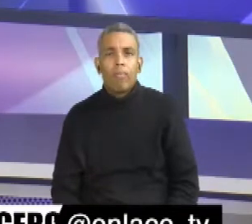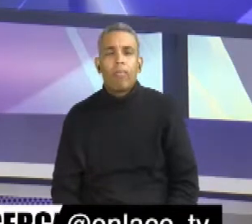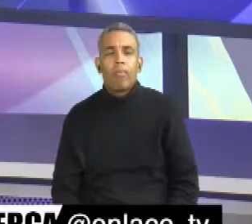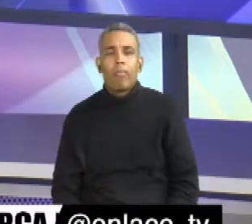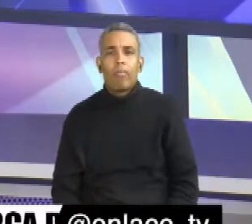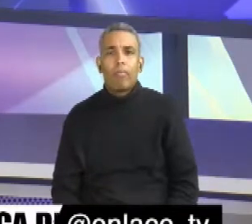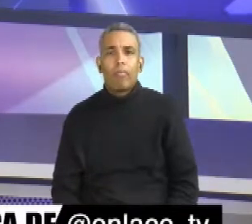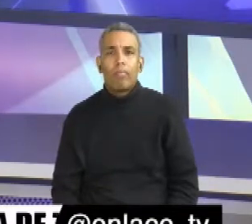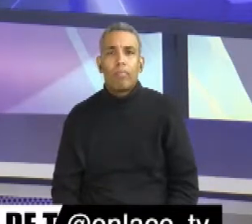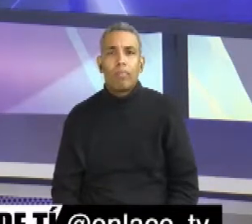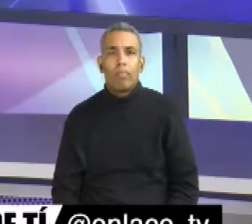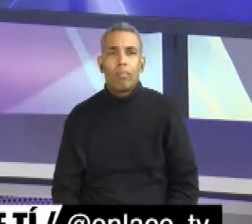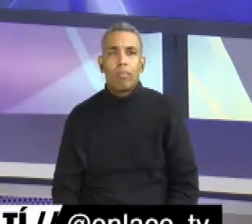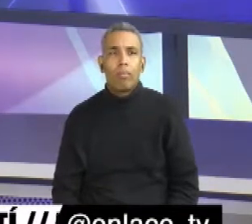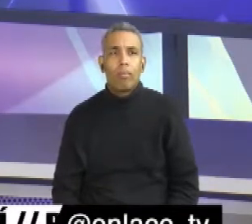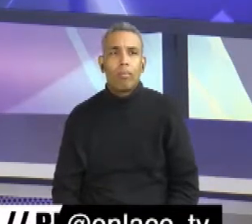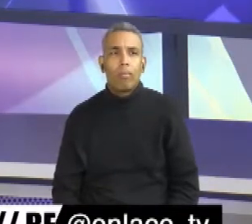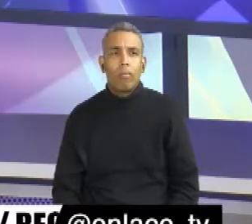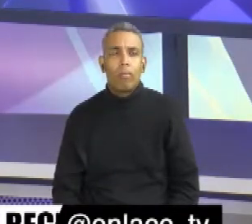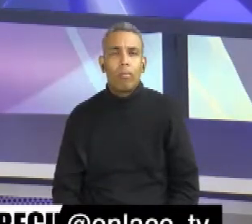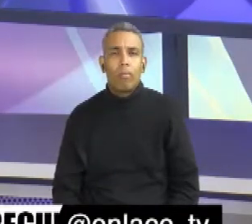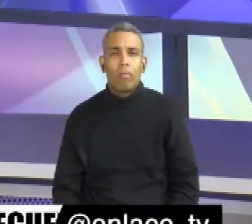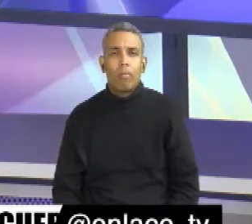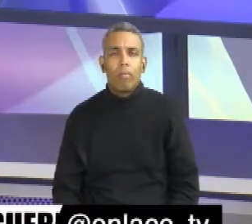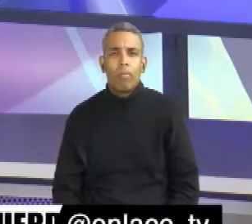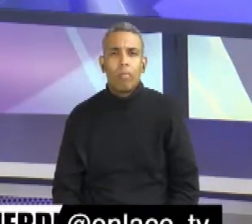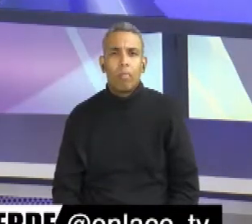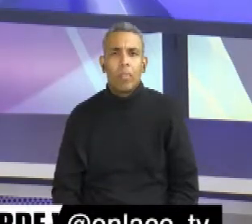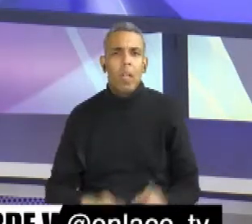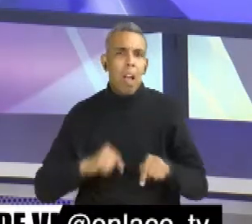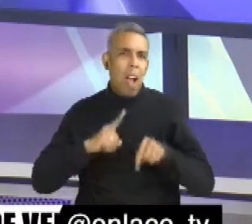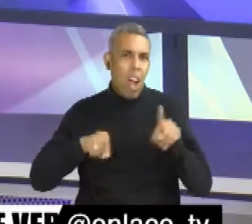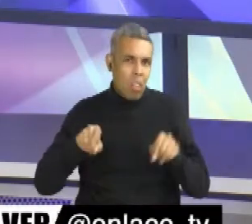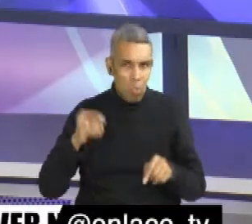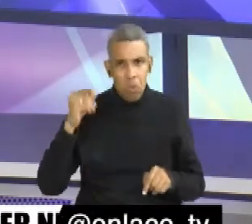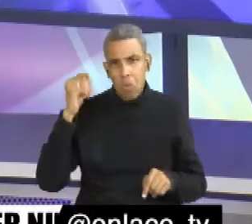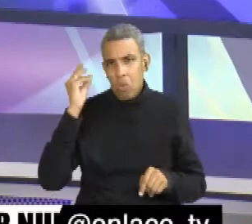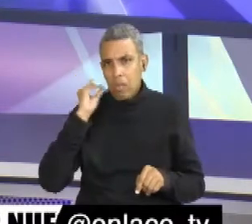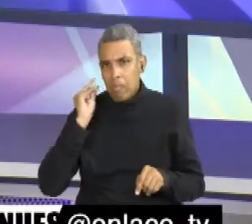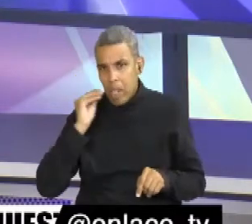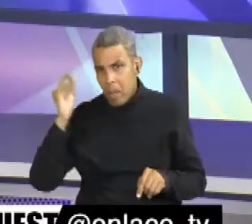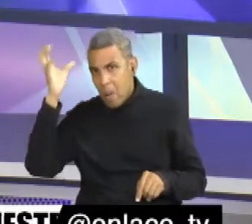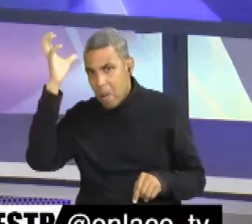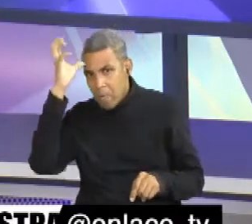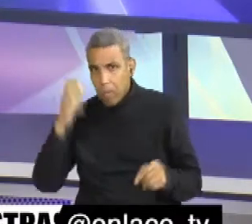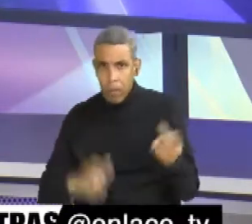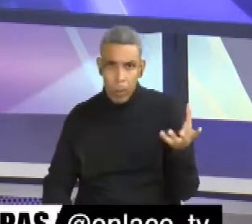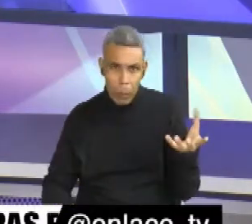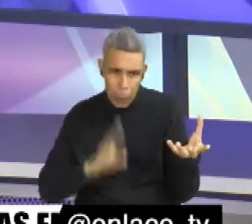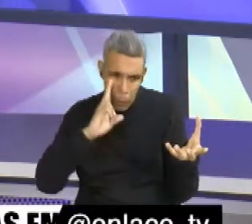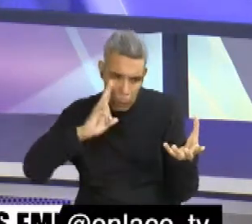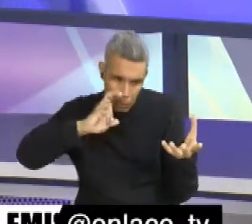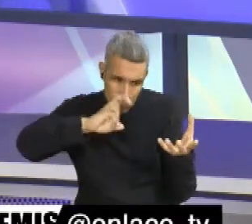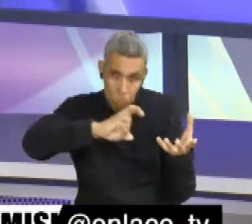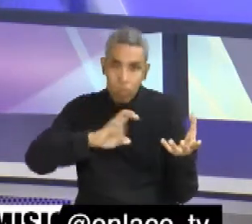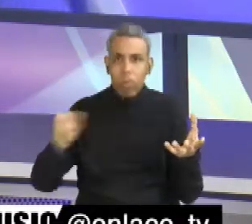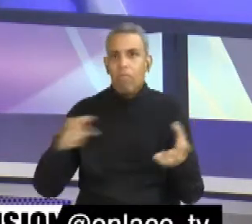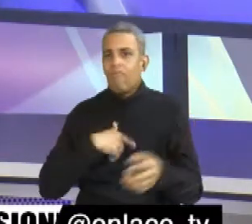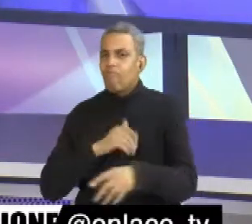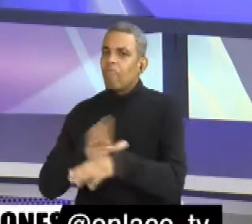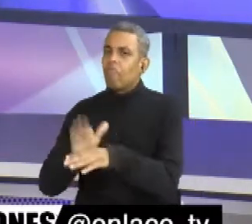Expertos recomiendan a la ciudadanía sembrar árboles, sin embargo, los invitan a indagar sobre cómo y las condiciones en que deben ejercer este tipo de actividades